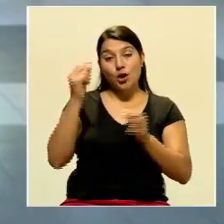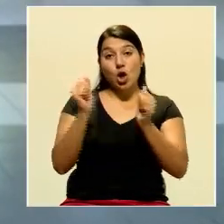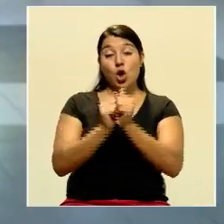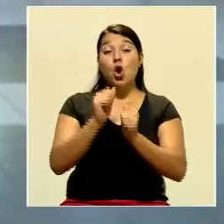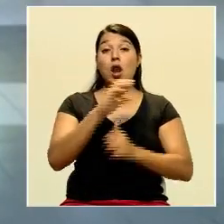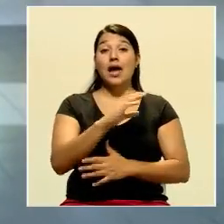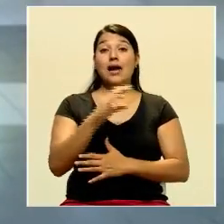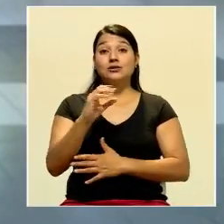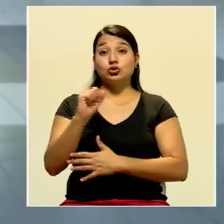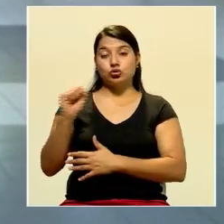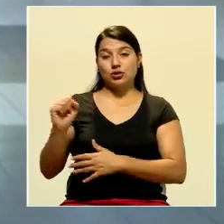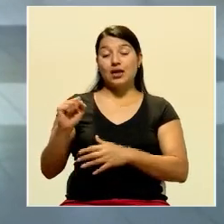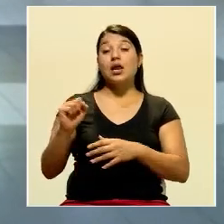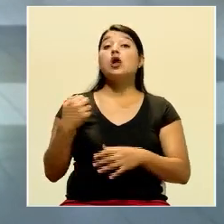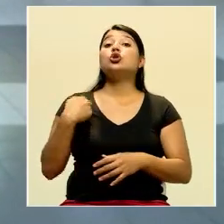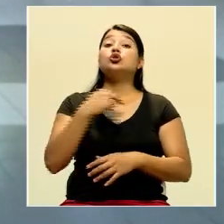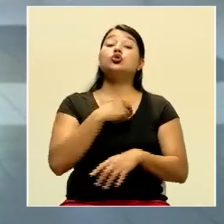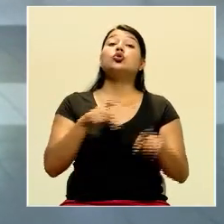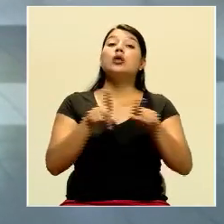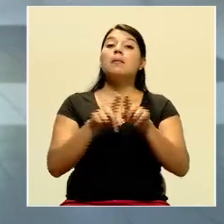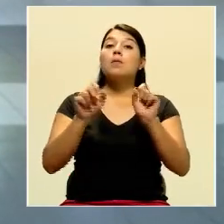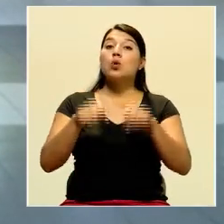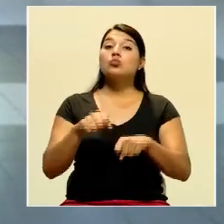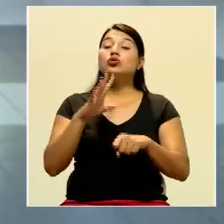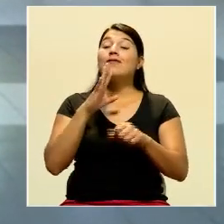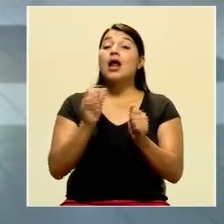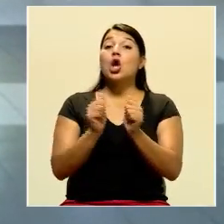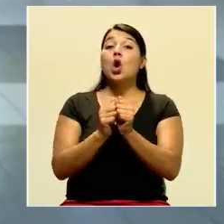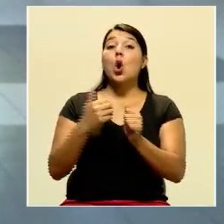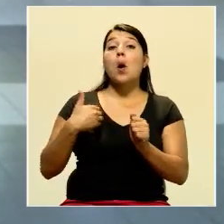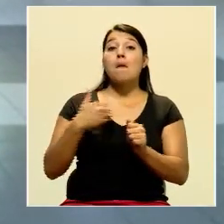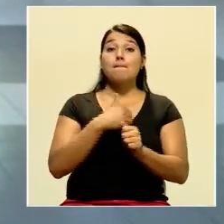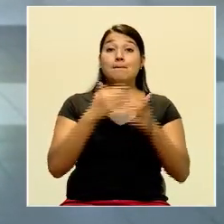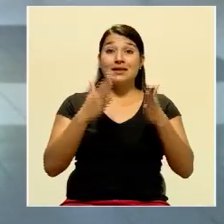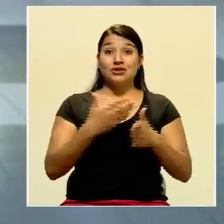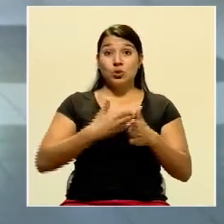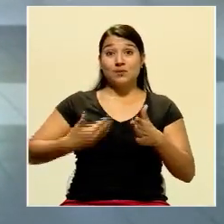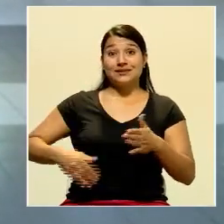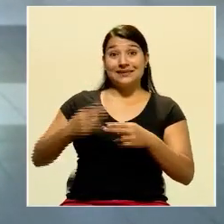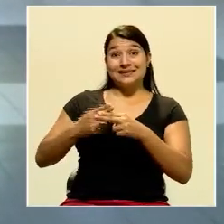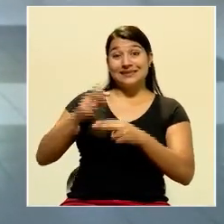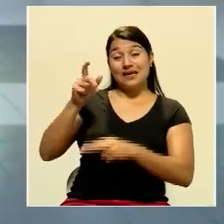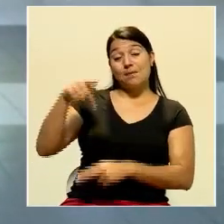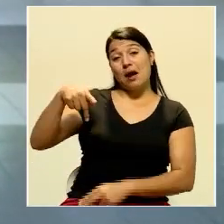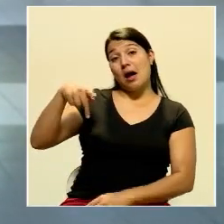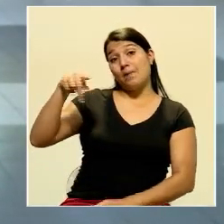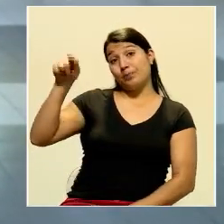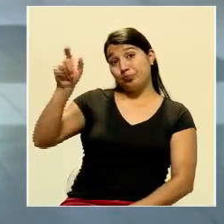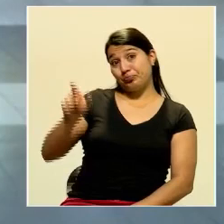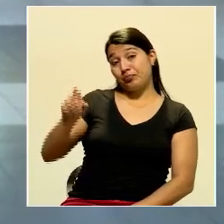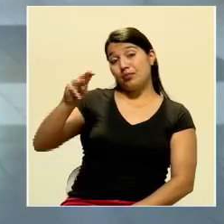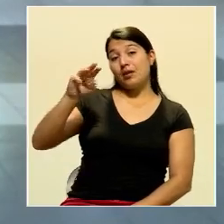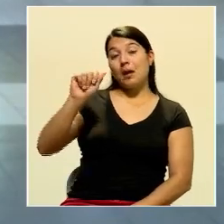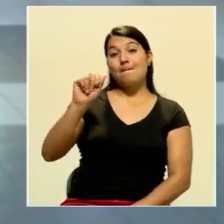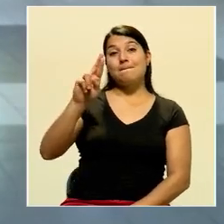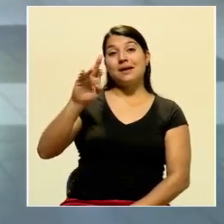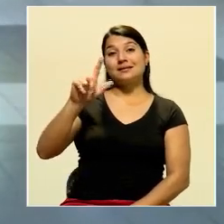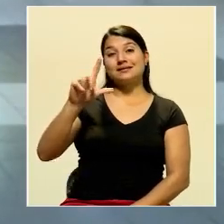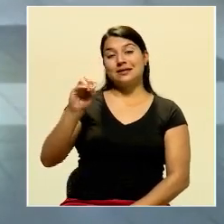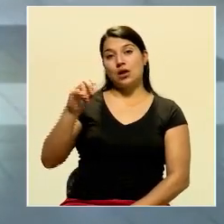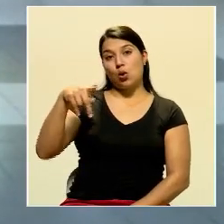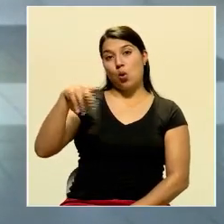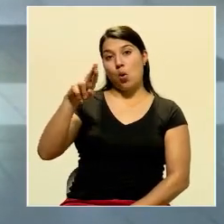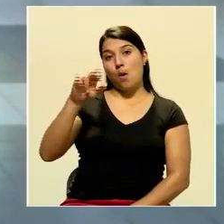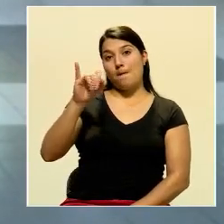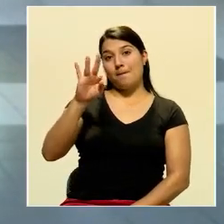pudimos conversar con el ministro de la Presidencia, Marcelo Prieto, quien indicó que se realizó una negociación previo a lo que fue